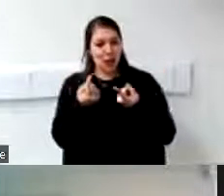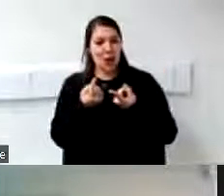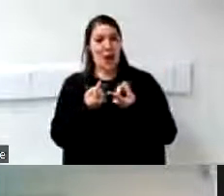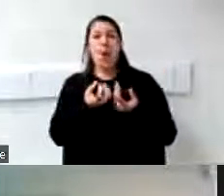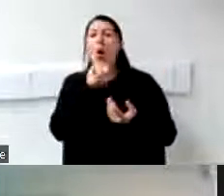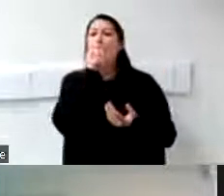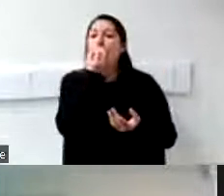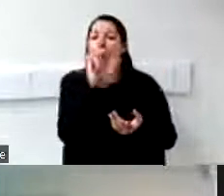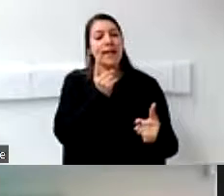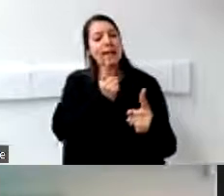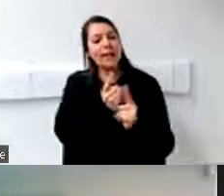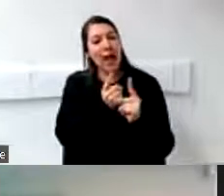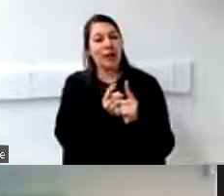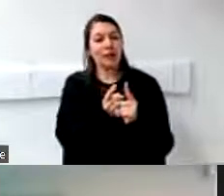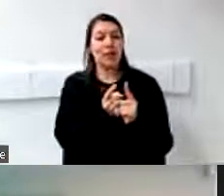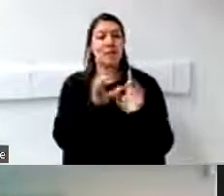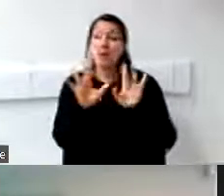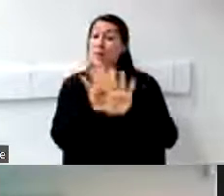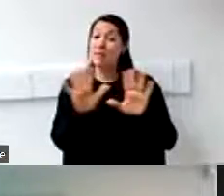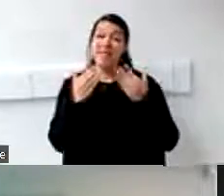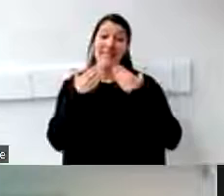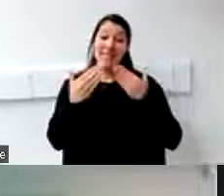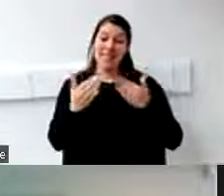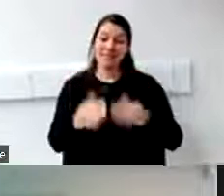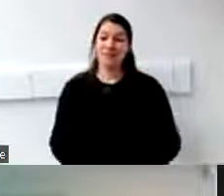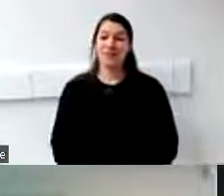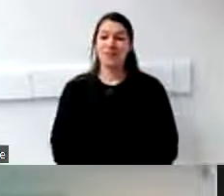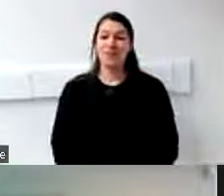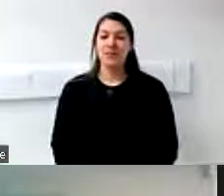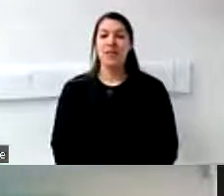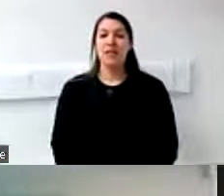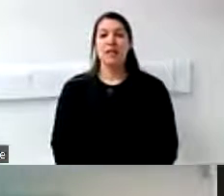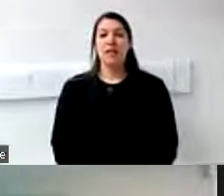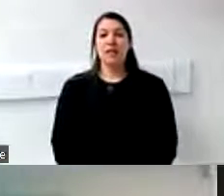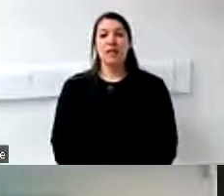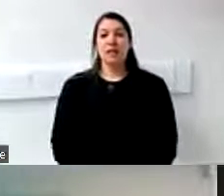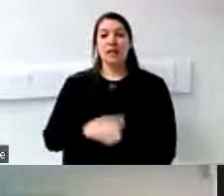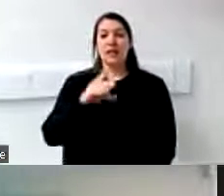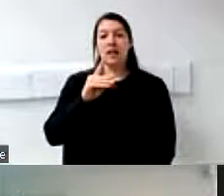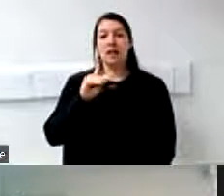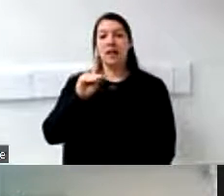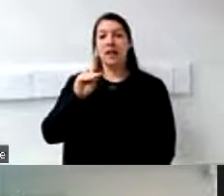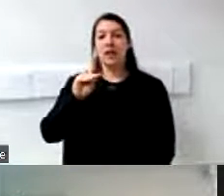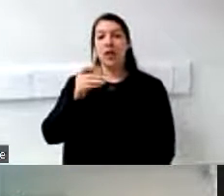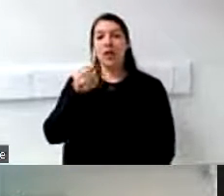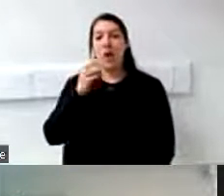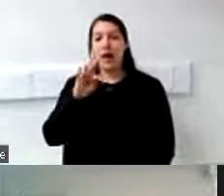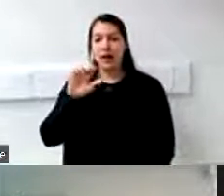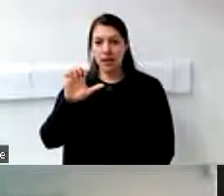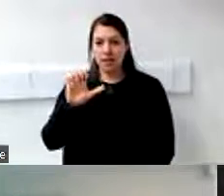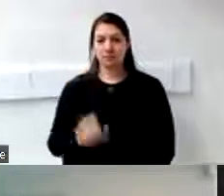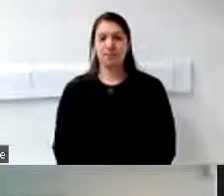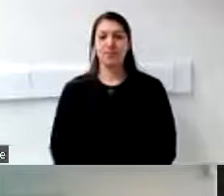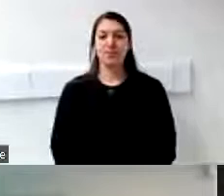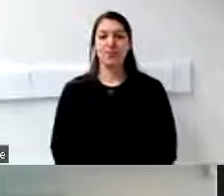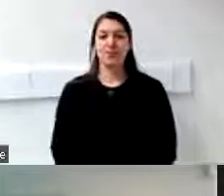de estas personas. Solo eso, gracias. Muchas gracias. Duarte, está con la mano levantada también. Es